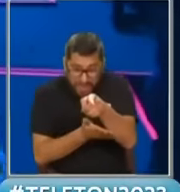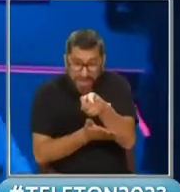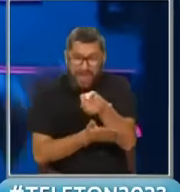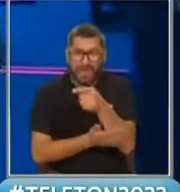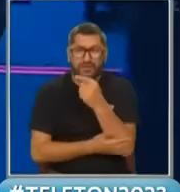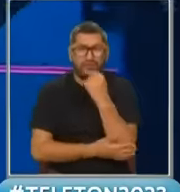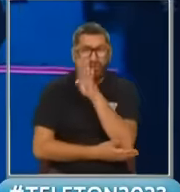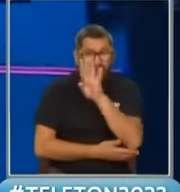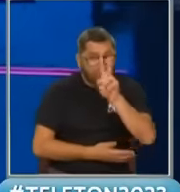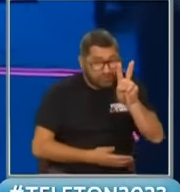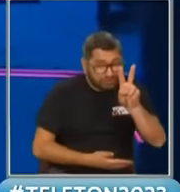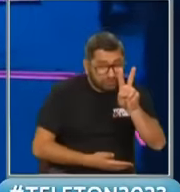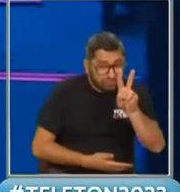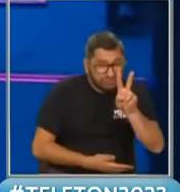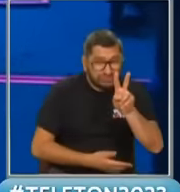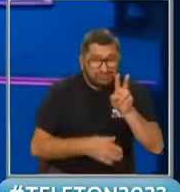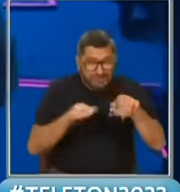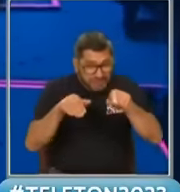442?